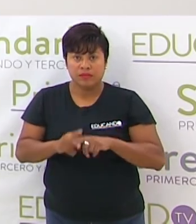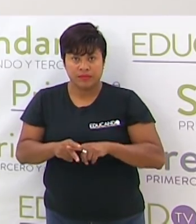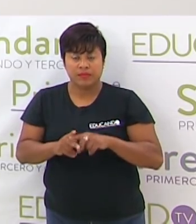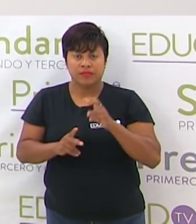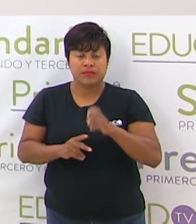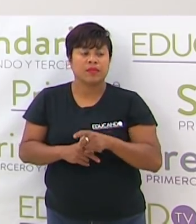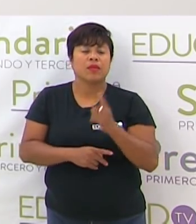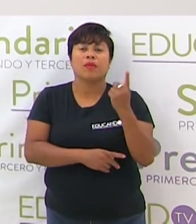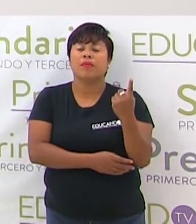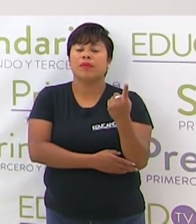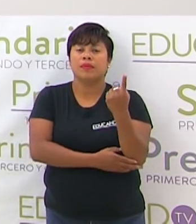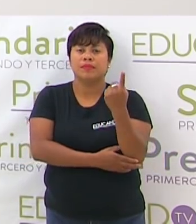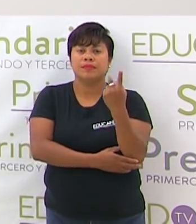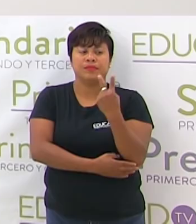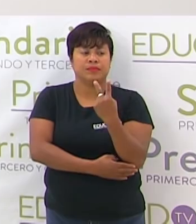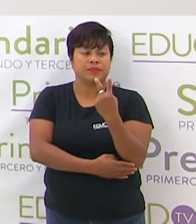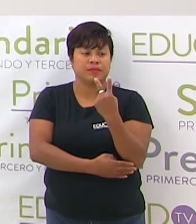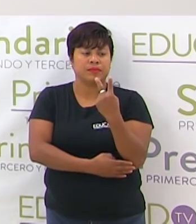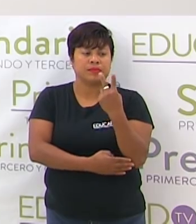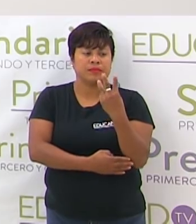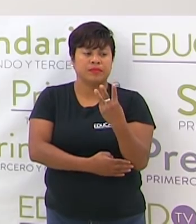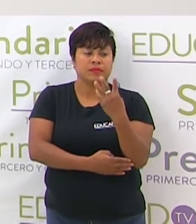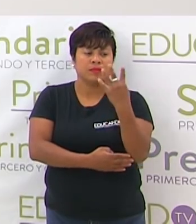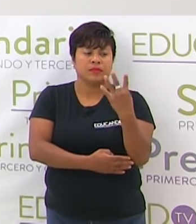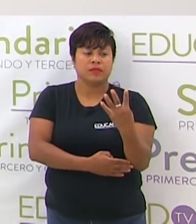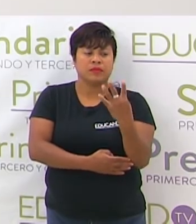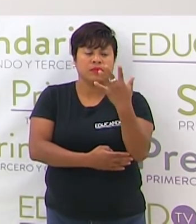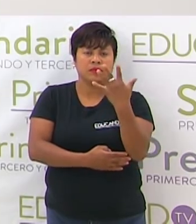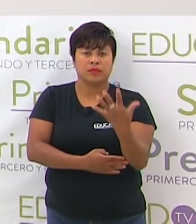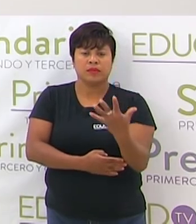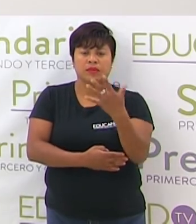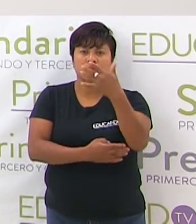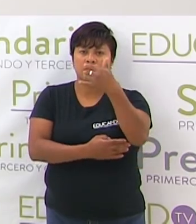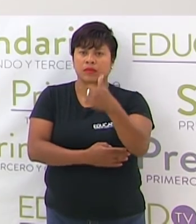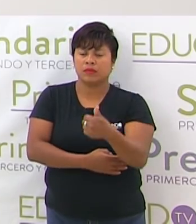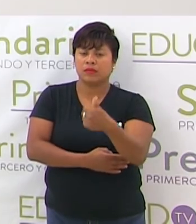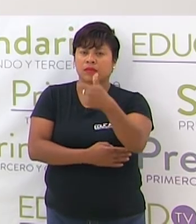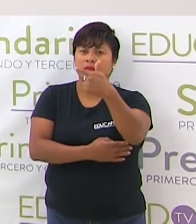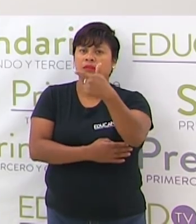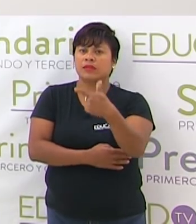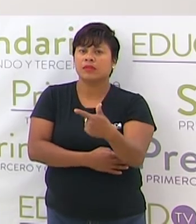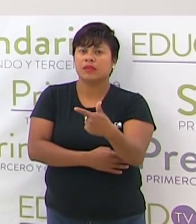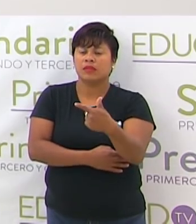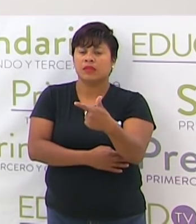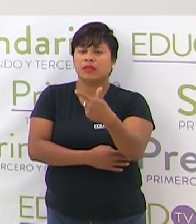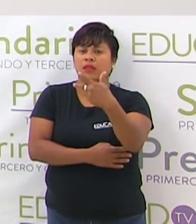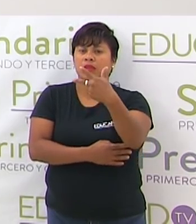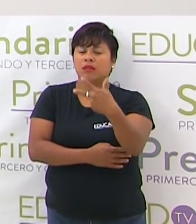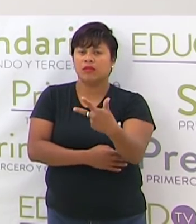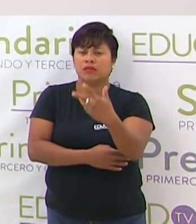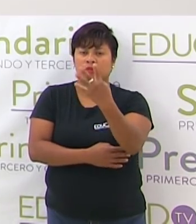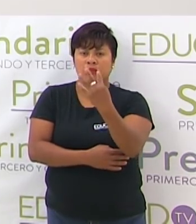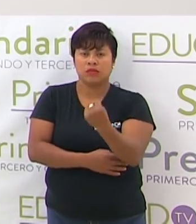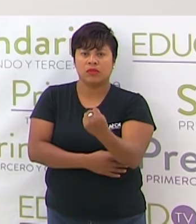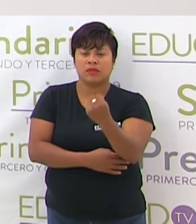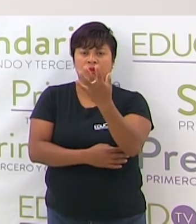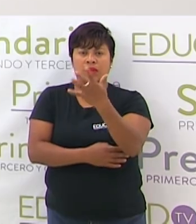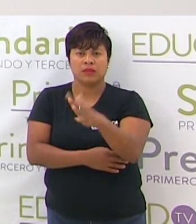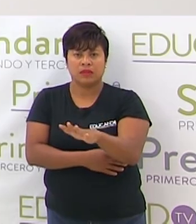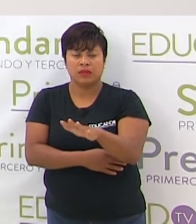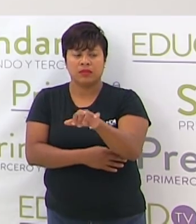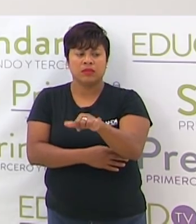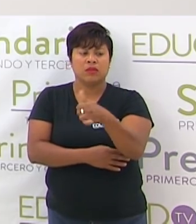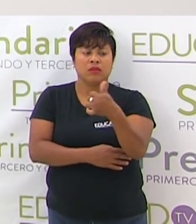contar a partir de aquí, sería 1, 2, 3, 4, 5, 6, 7,